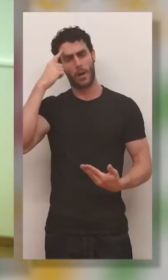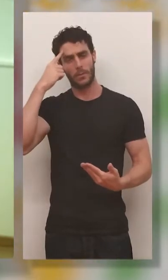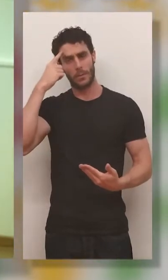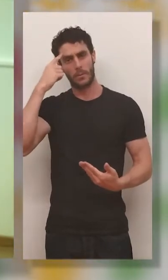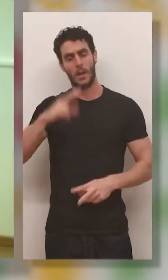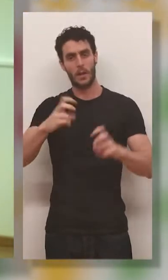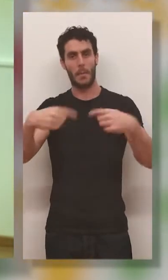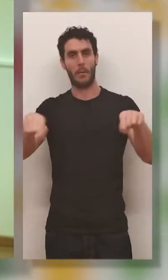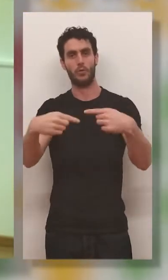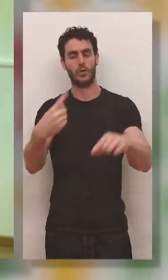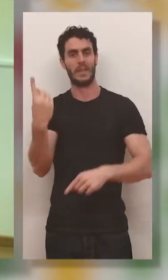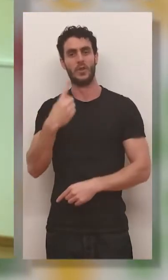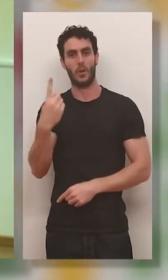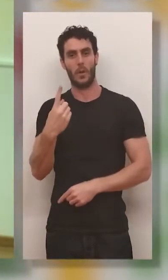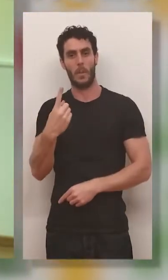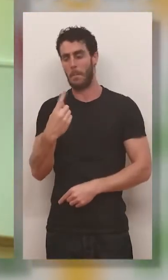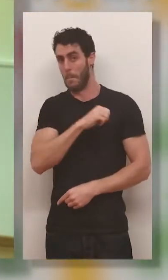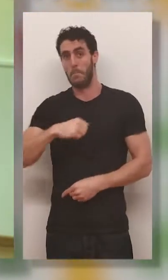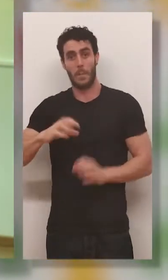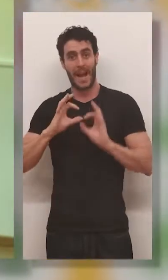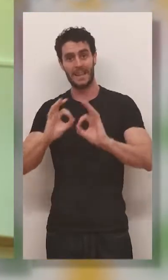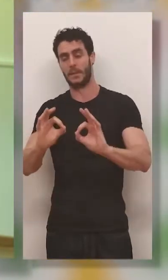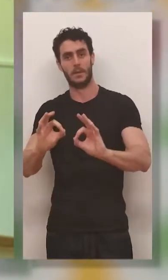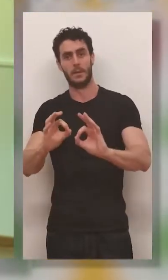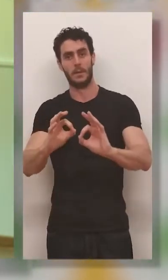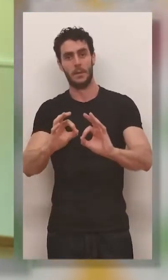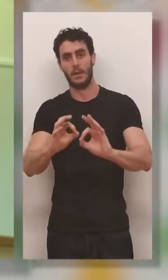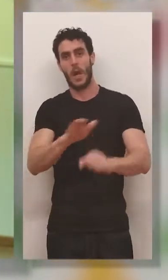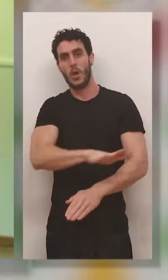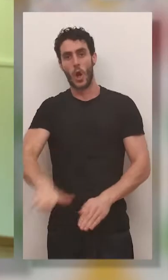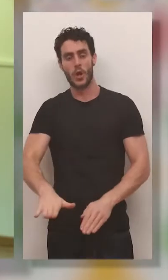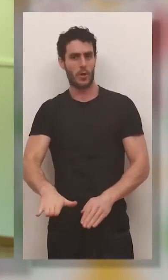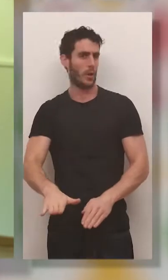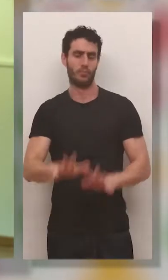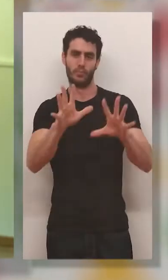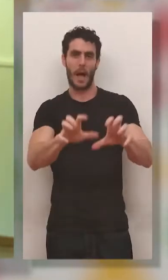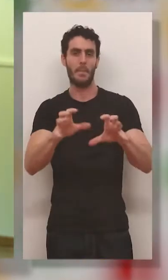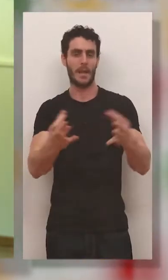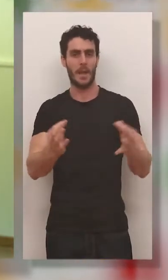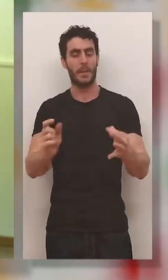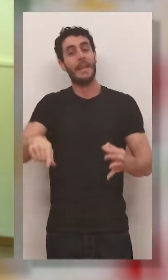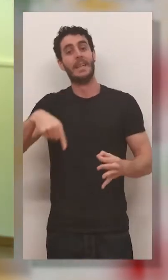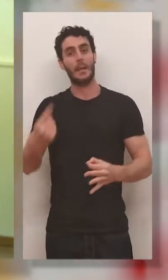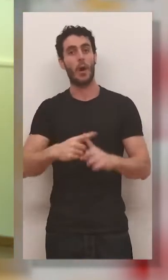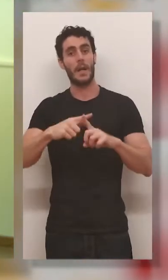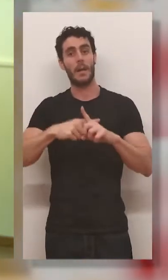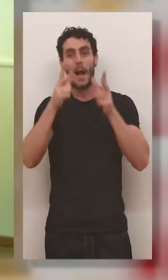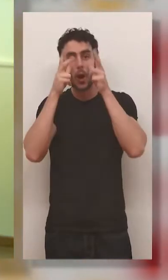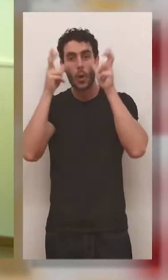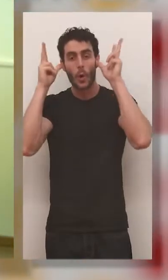la música, ya solamente porque sí, debería estar presente en nuestros niños. Y luego, pues a nivel cognitivo,